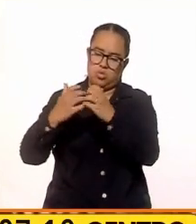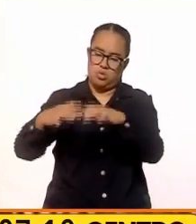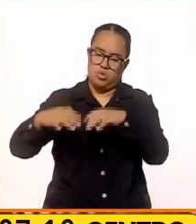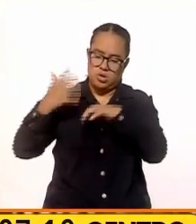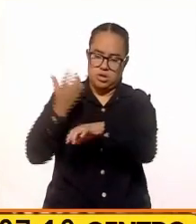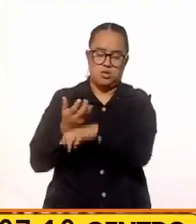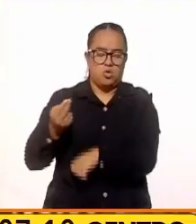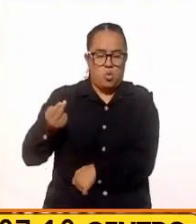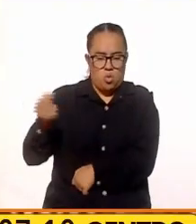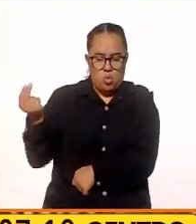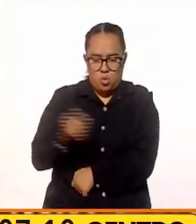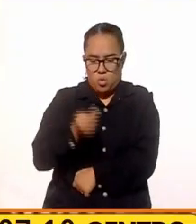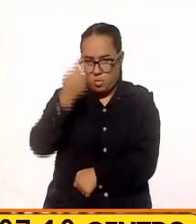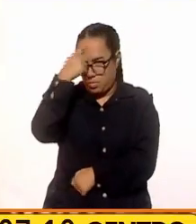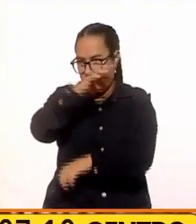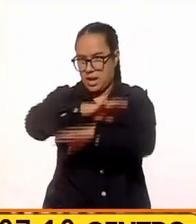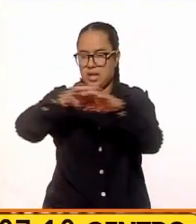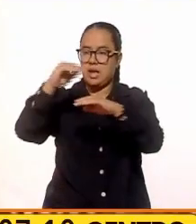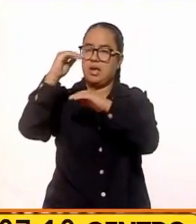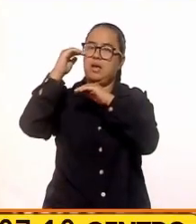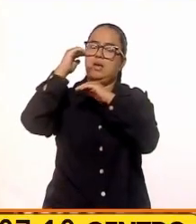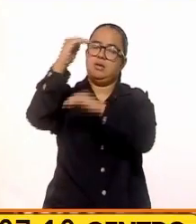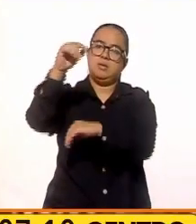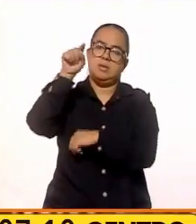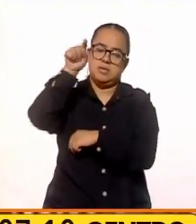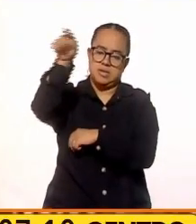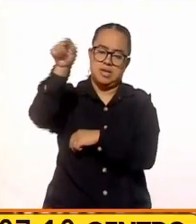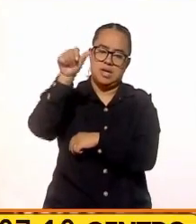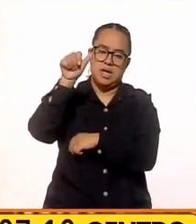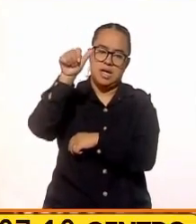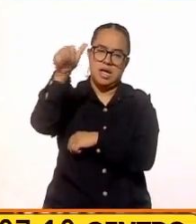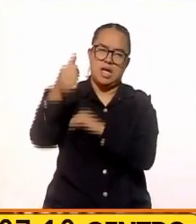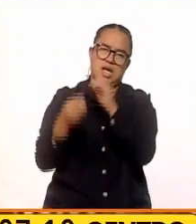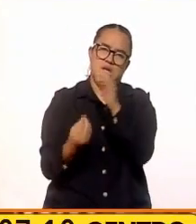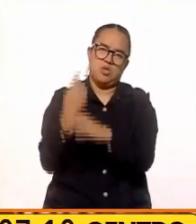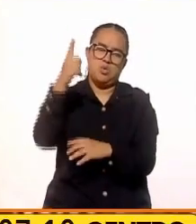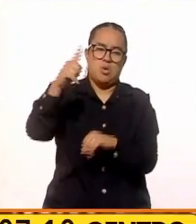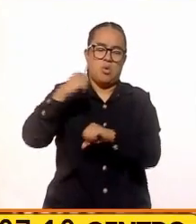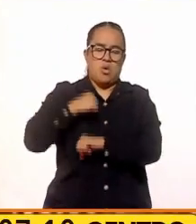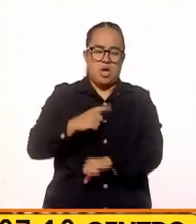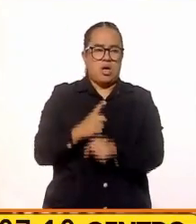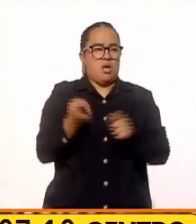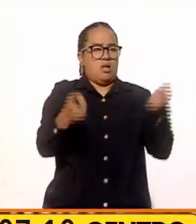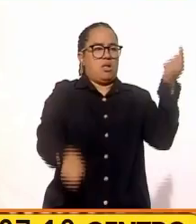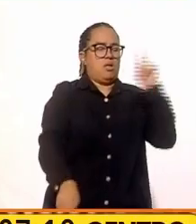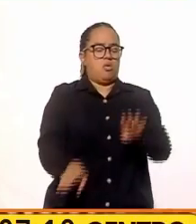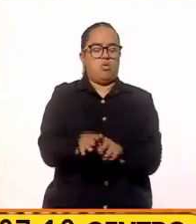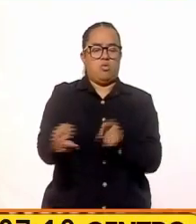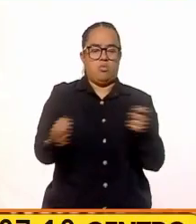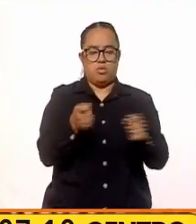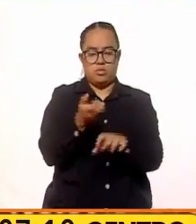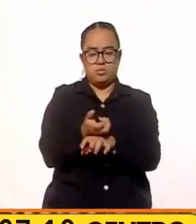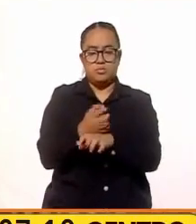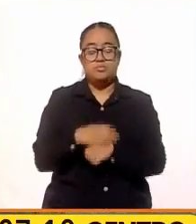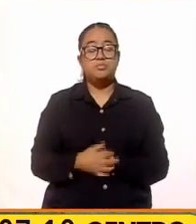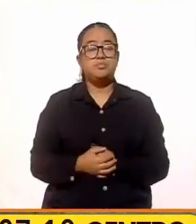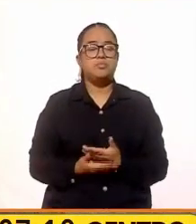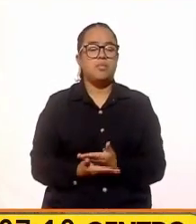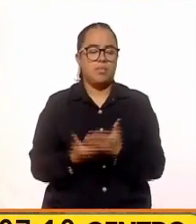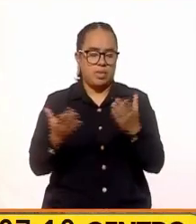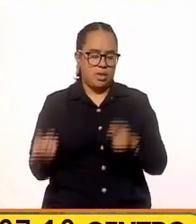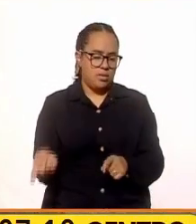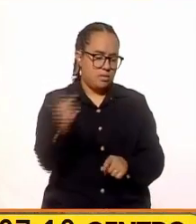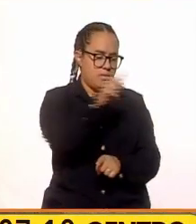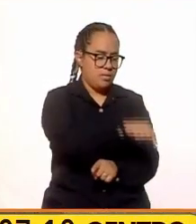Unidos para imponerle límites a este nuevo autoritarismo estadounidense. Si nos vamos a